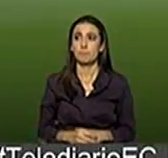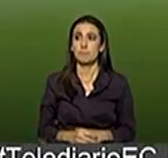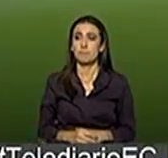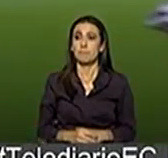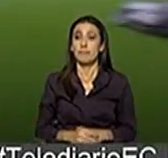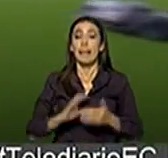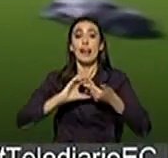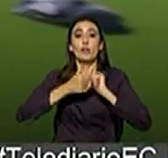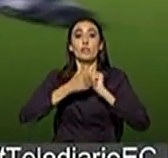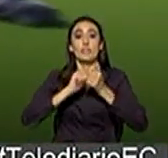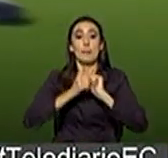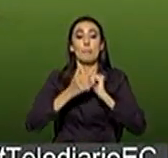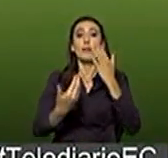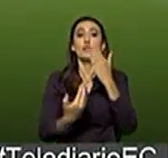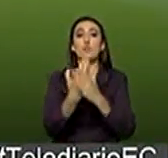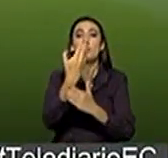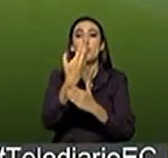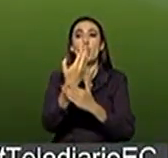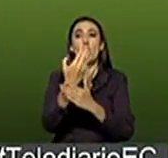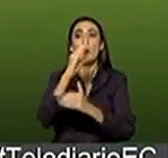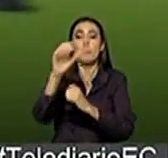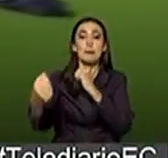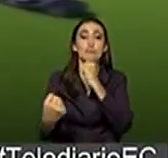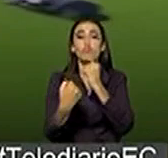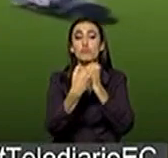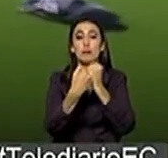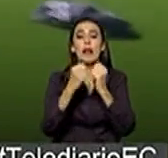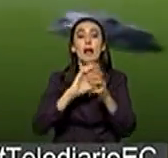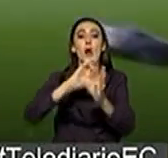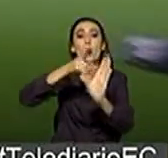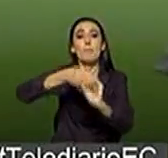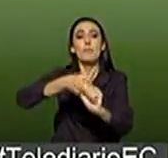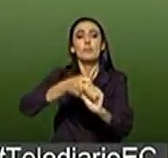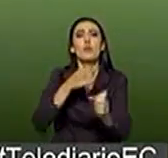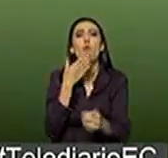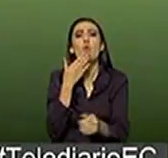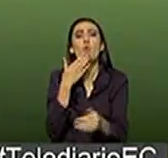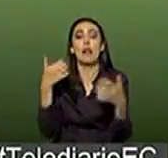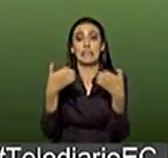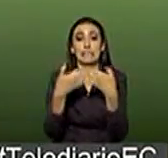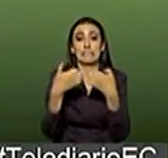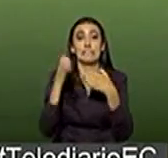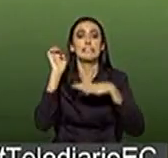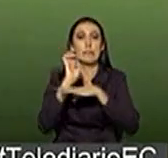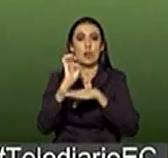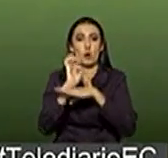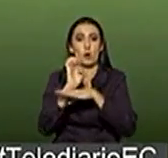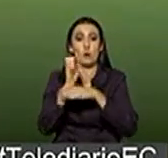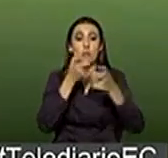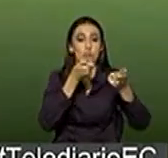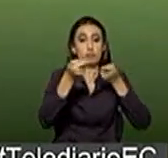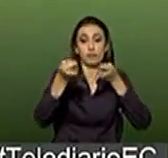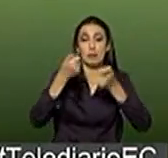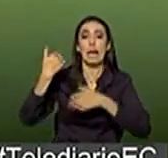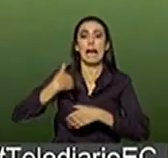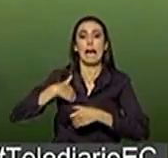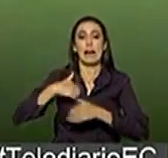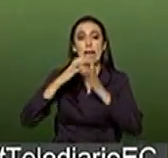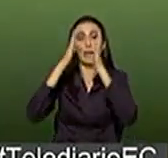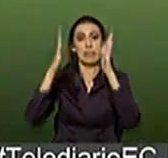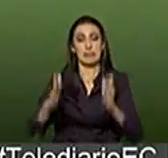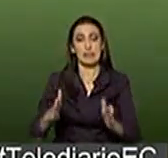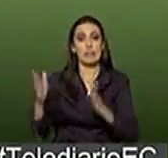y en los deportes un nuevo nombre se suma como posibilidad para dirigir a la selección ecuatoriana de fútbol el argentino santiago solari